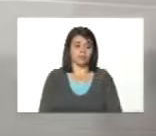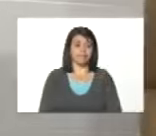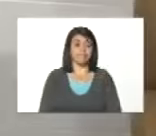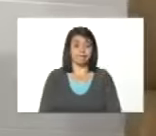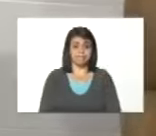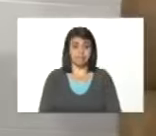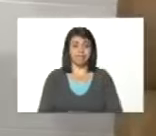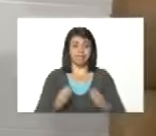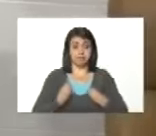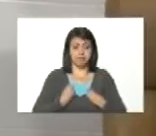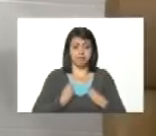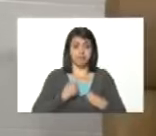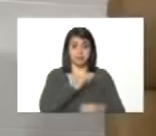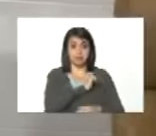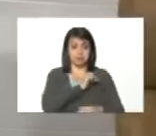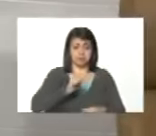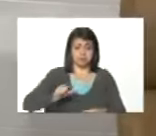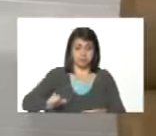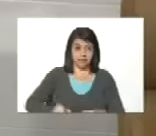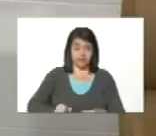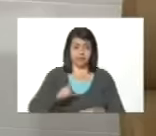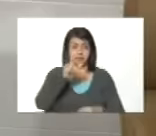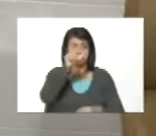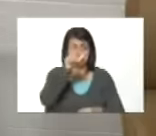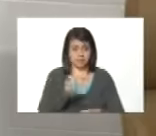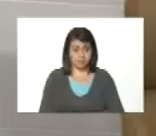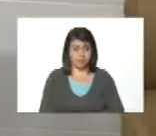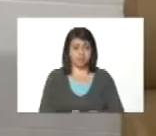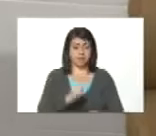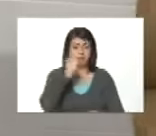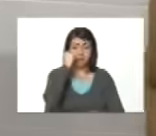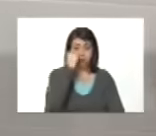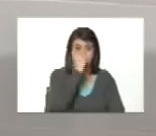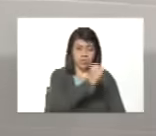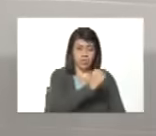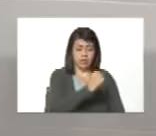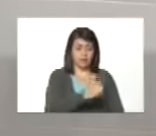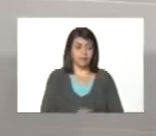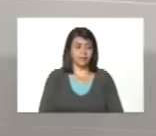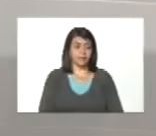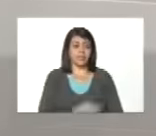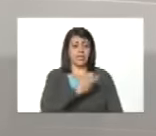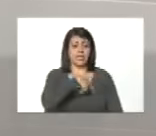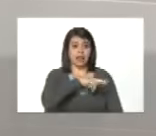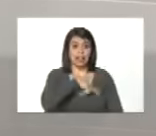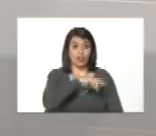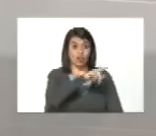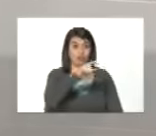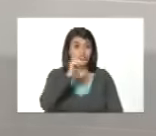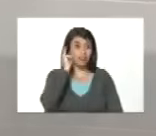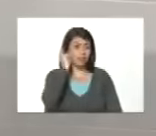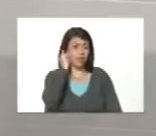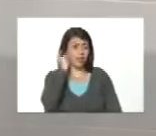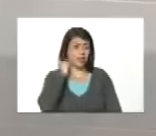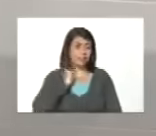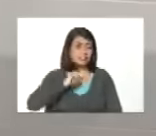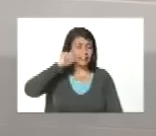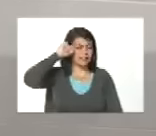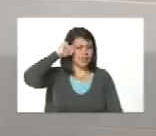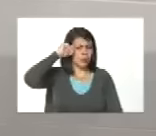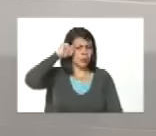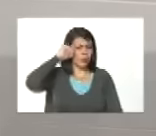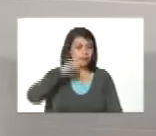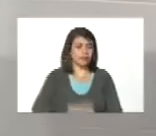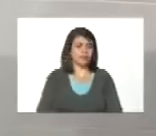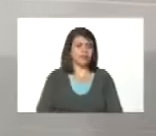en El Salvador cuando el Matacura se encargó del asesinato de religiosas. ¿Se acuerdan del Matacura y